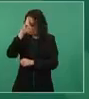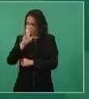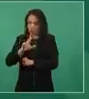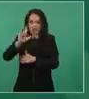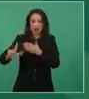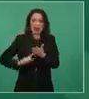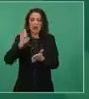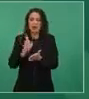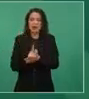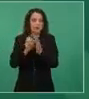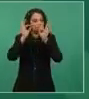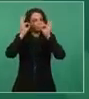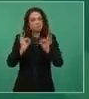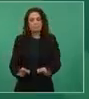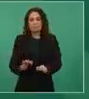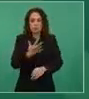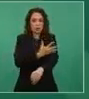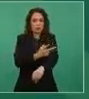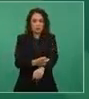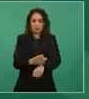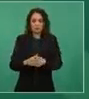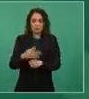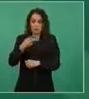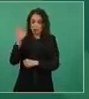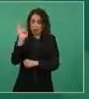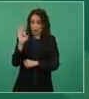Pero si no se llega al 40